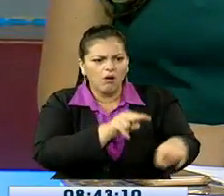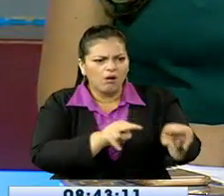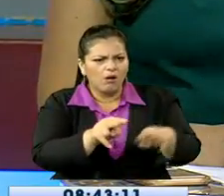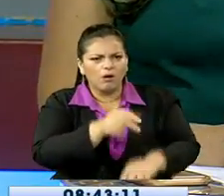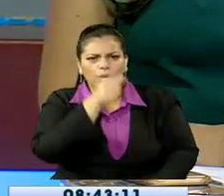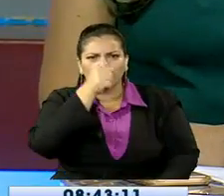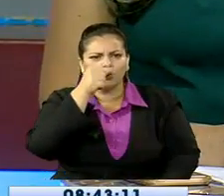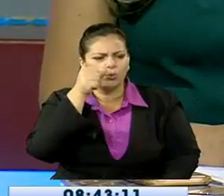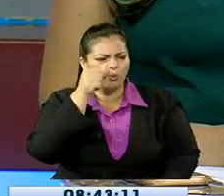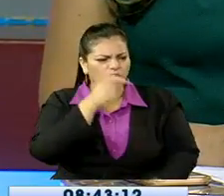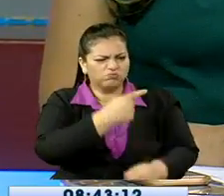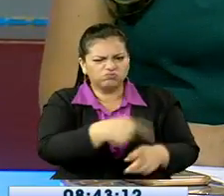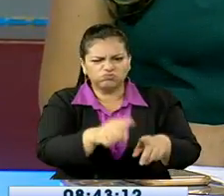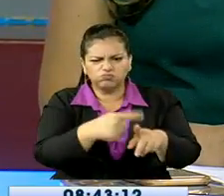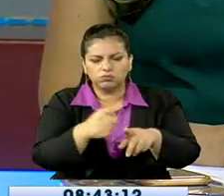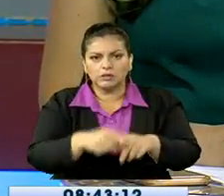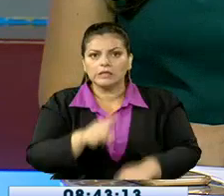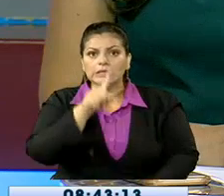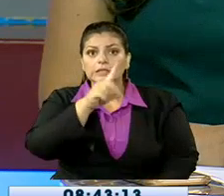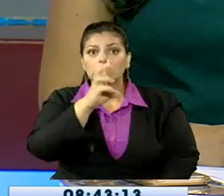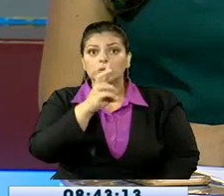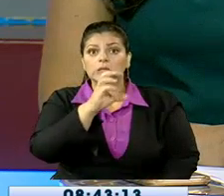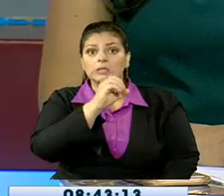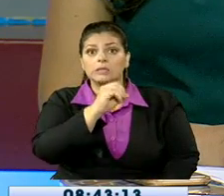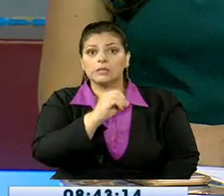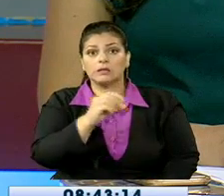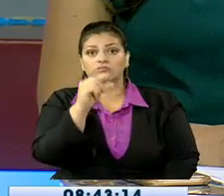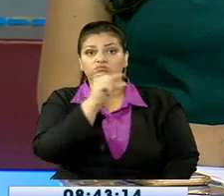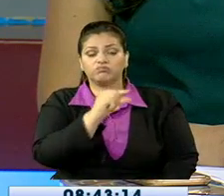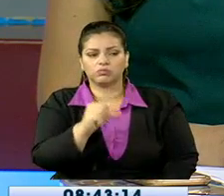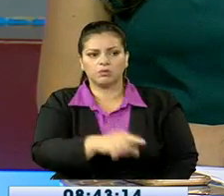que presumiblemente iban a ser expendidos en el sector.